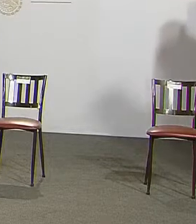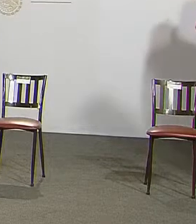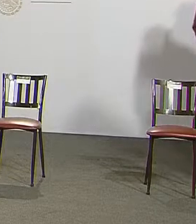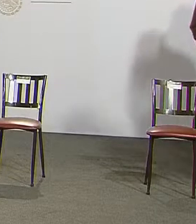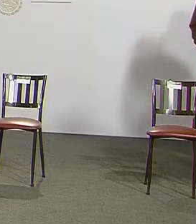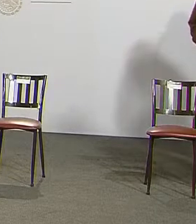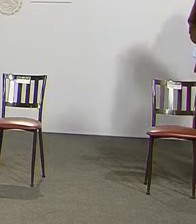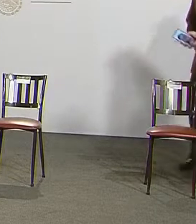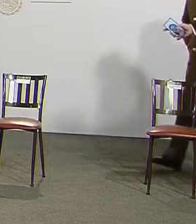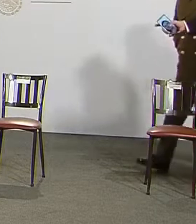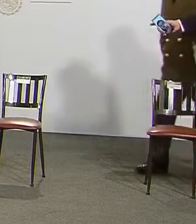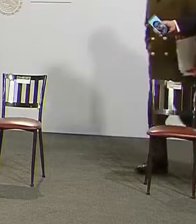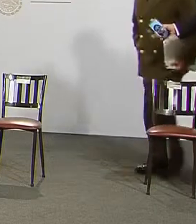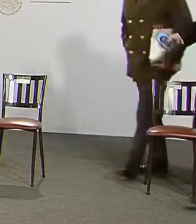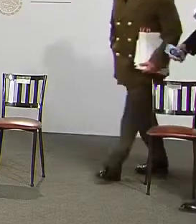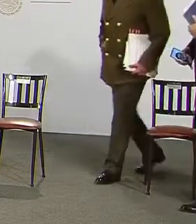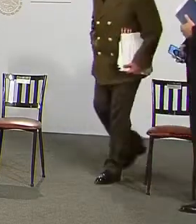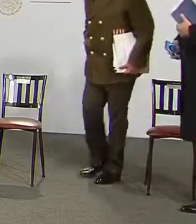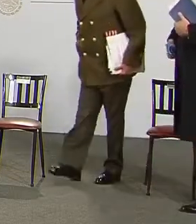Helada, dirían